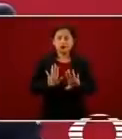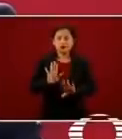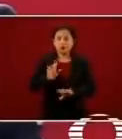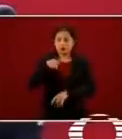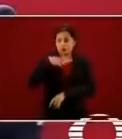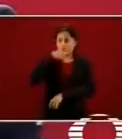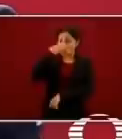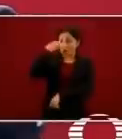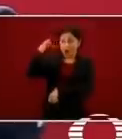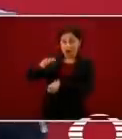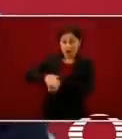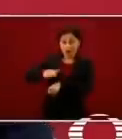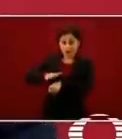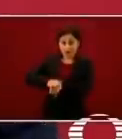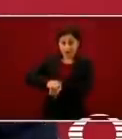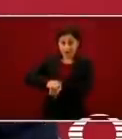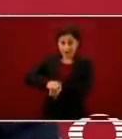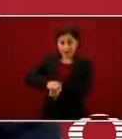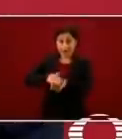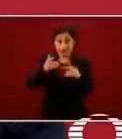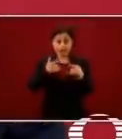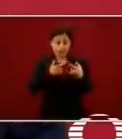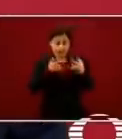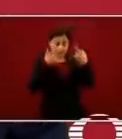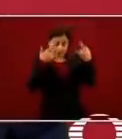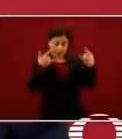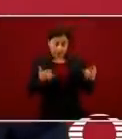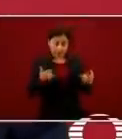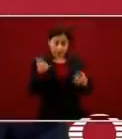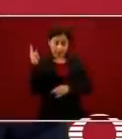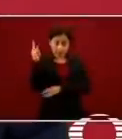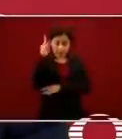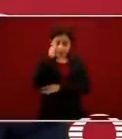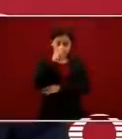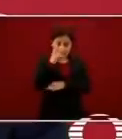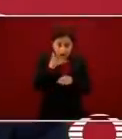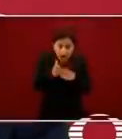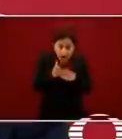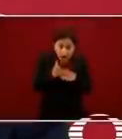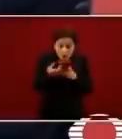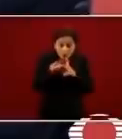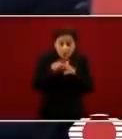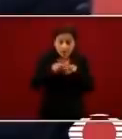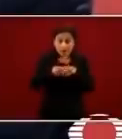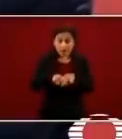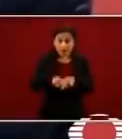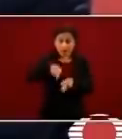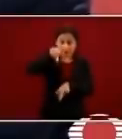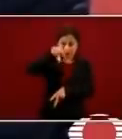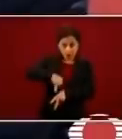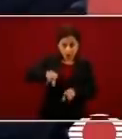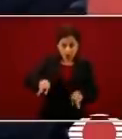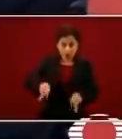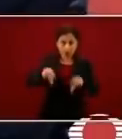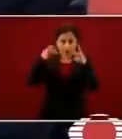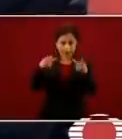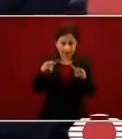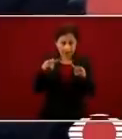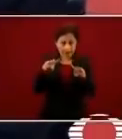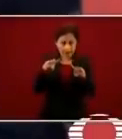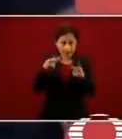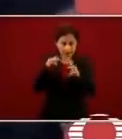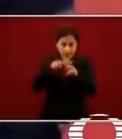que esta historia no comienza ahora que estamos vendiendo el avión